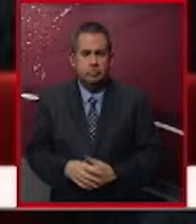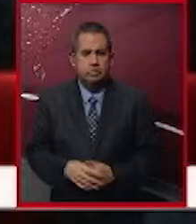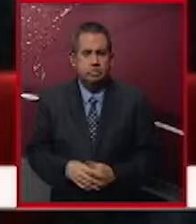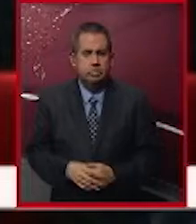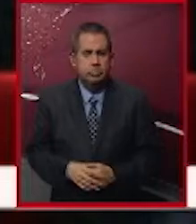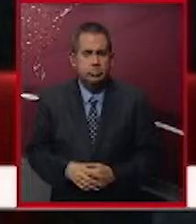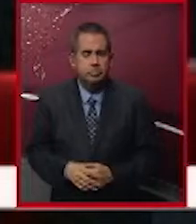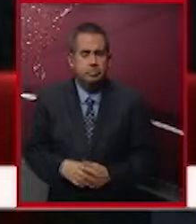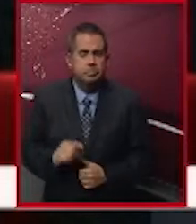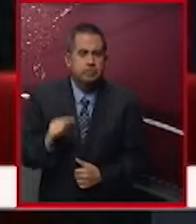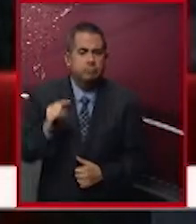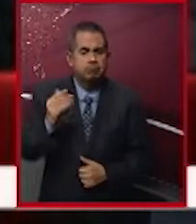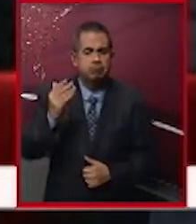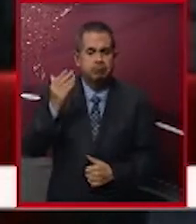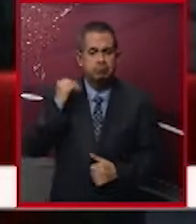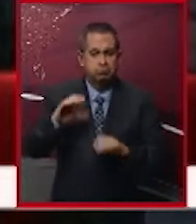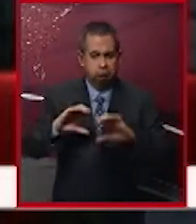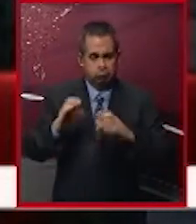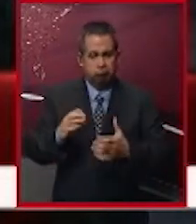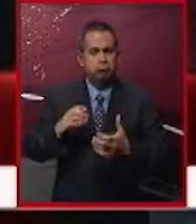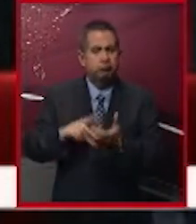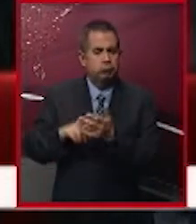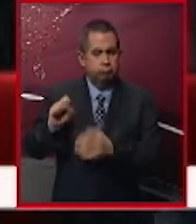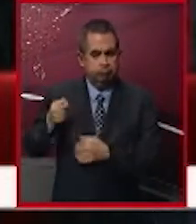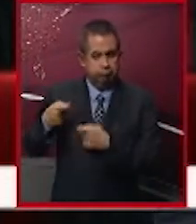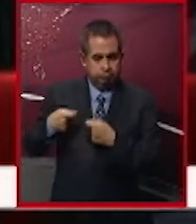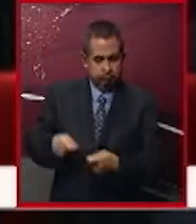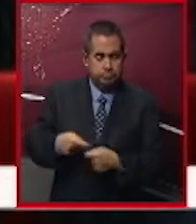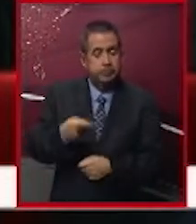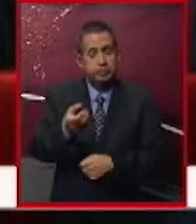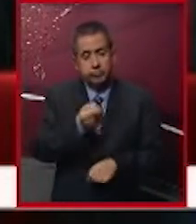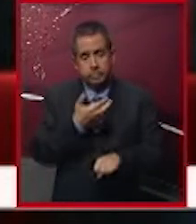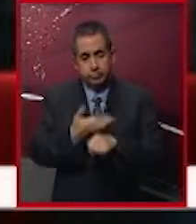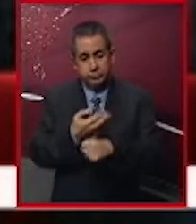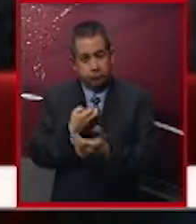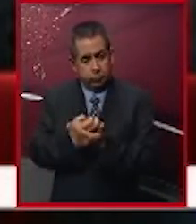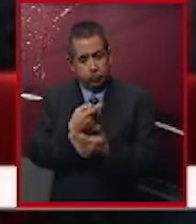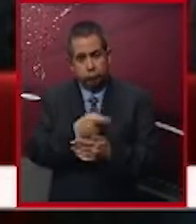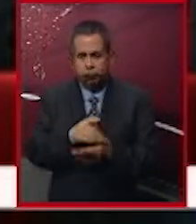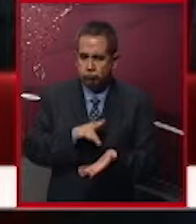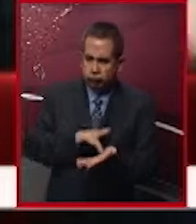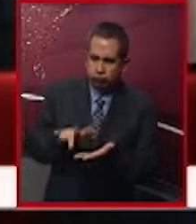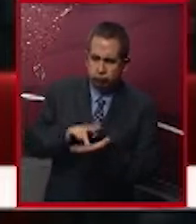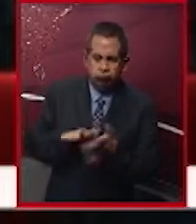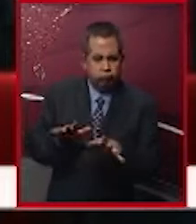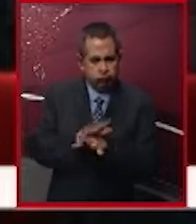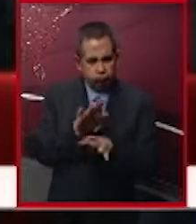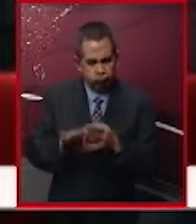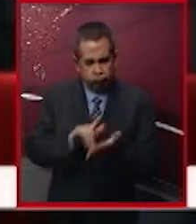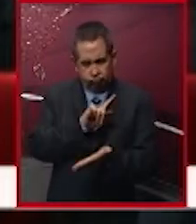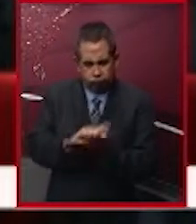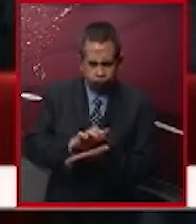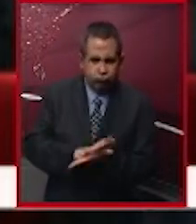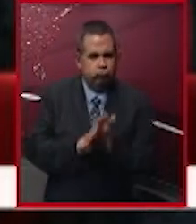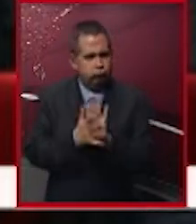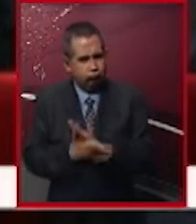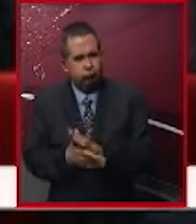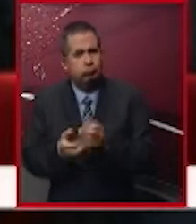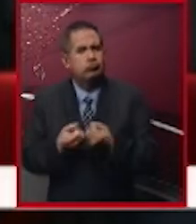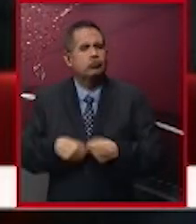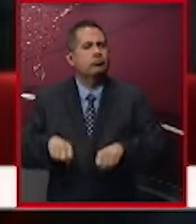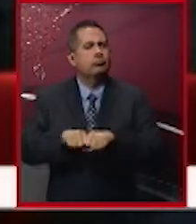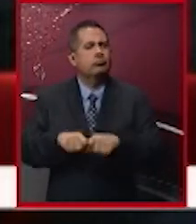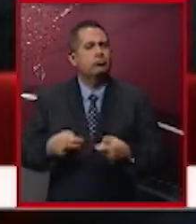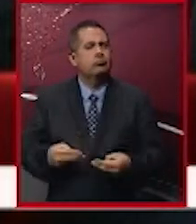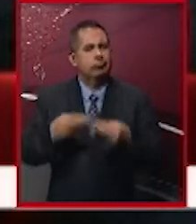En la pasada legislatura del Congreso de la Unión, la Secretaría de Economía respaldó las modificaciones a la Ley General de las Sociedades